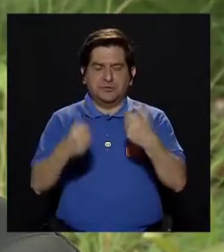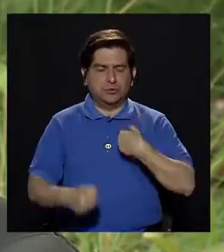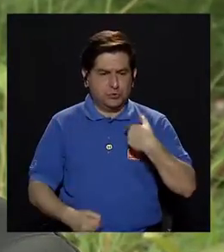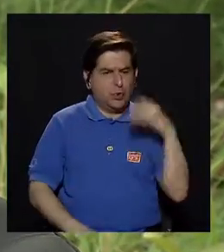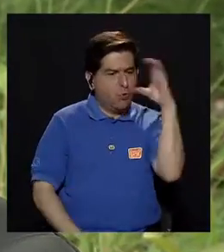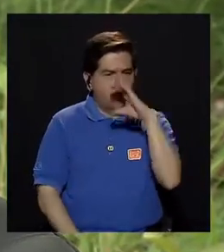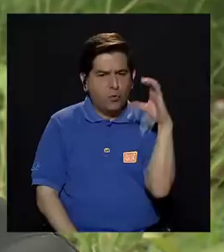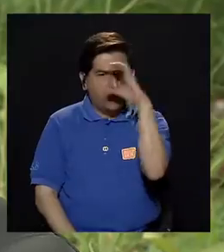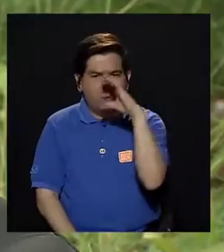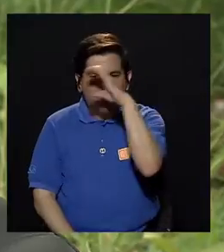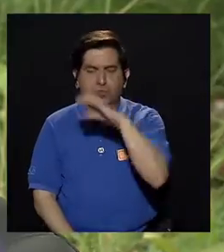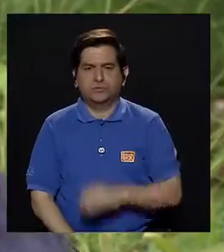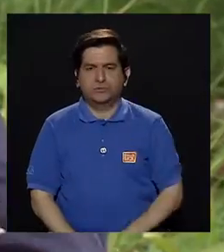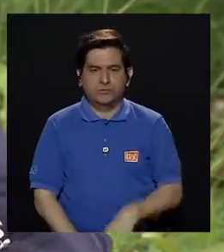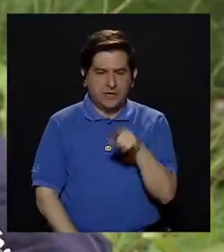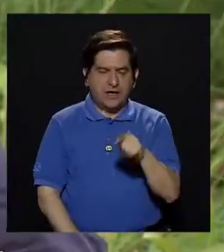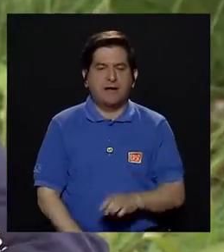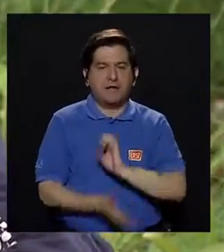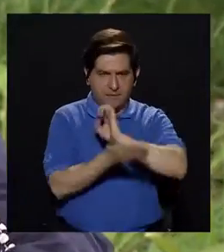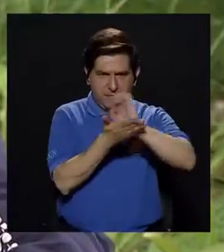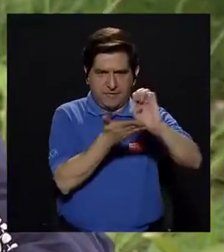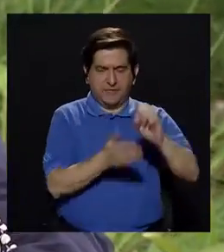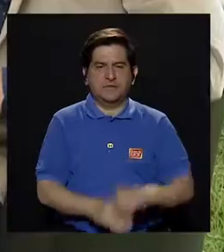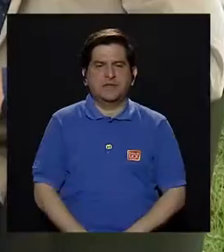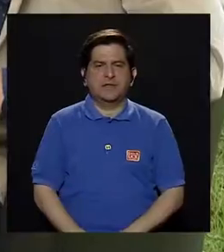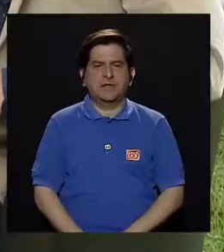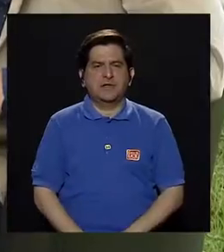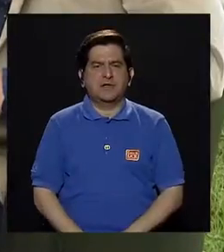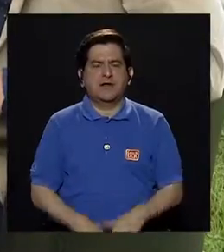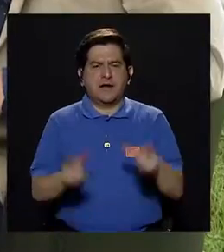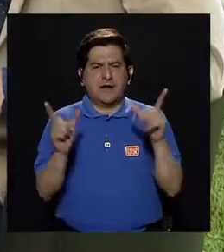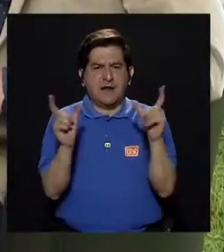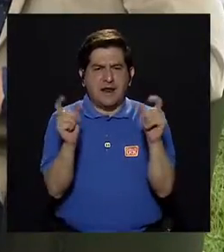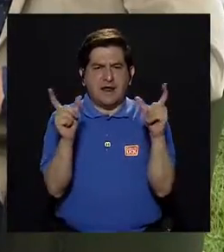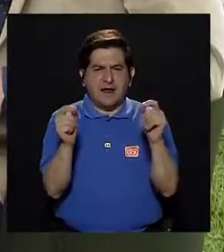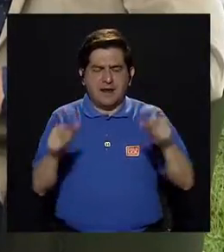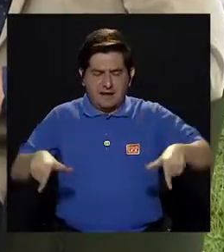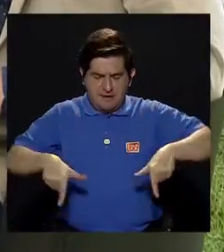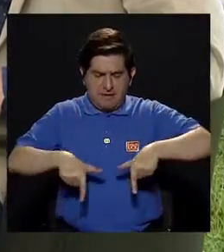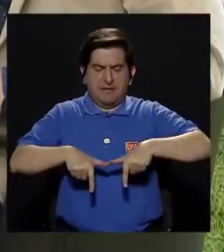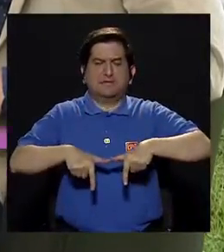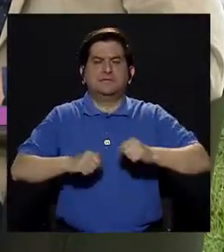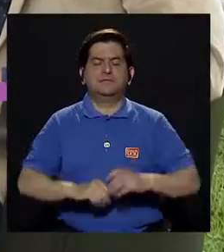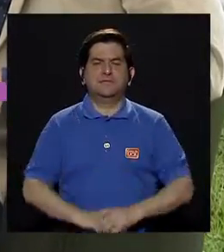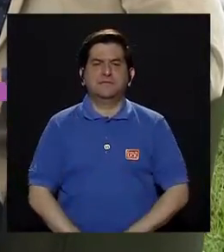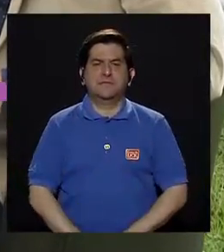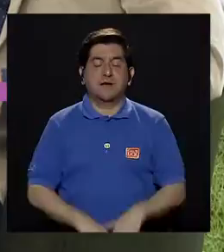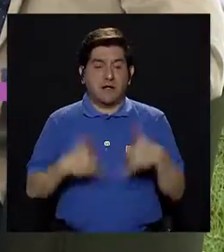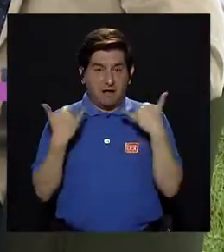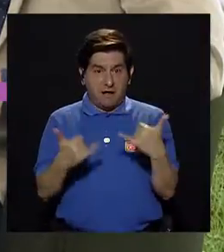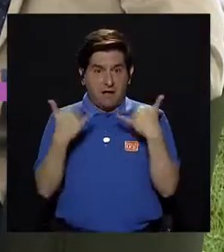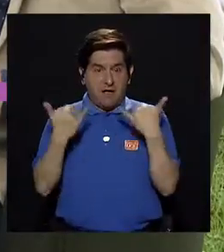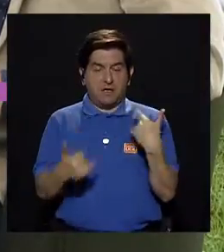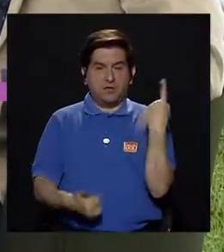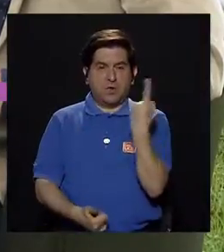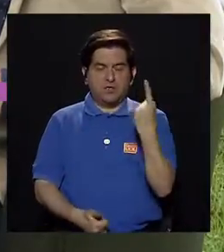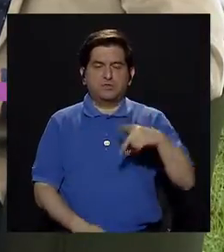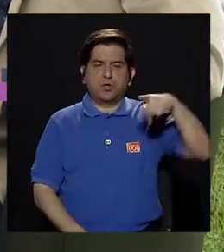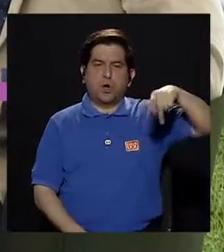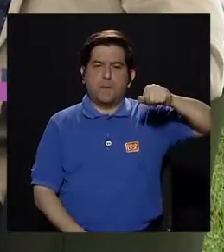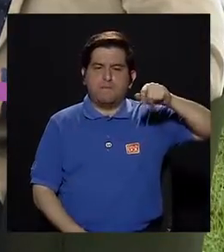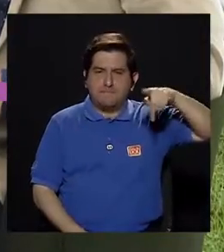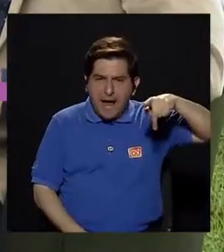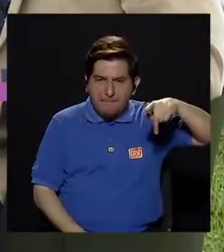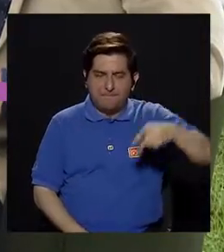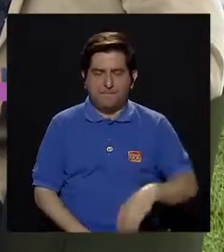uno busque la prevención. Y en el cáncer de cérvix estamos hablando de que actualmente solo el